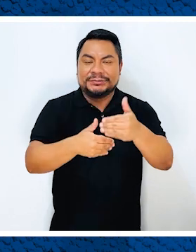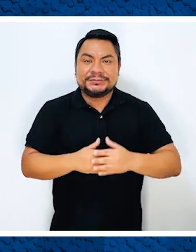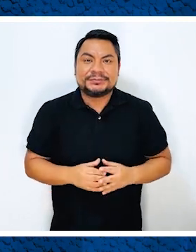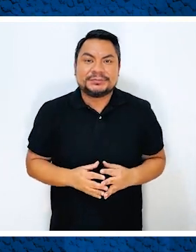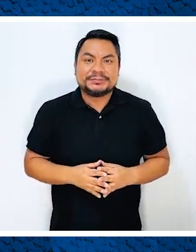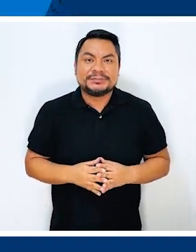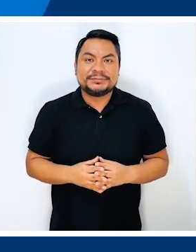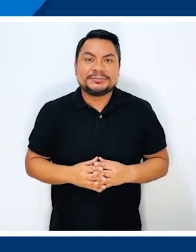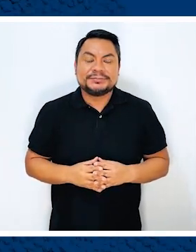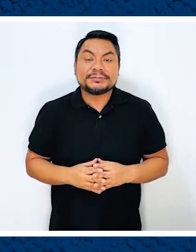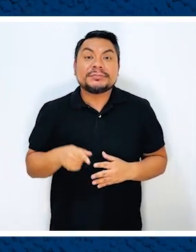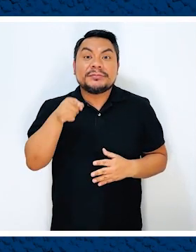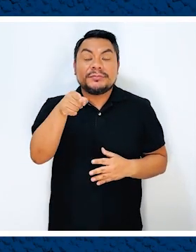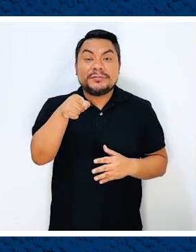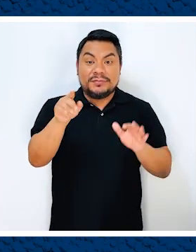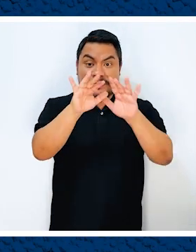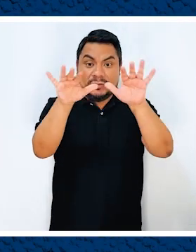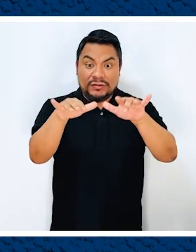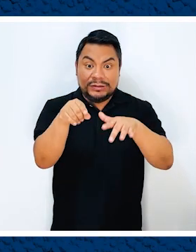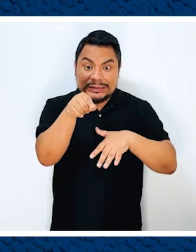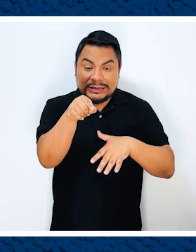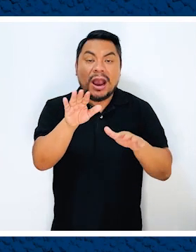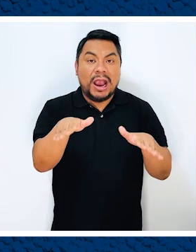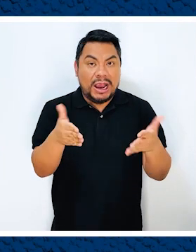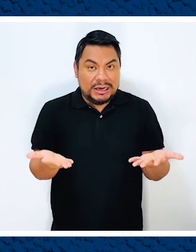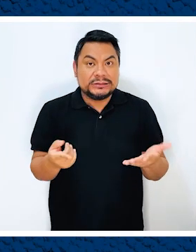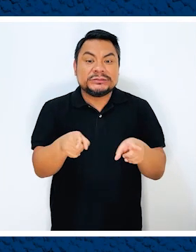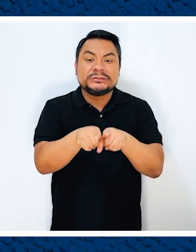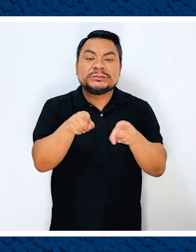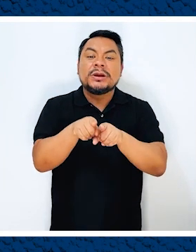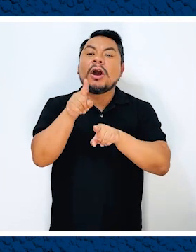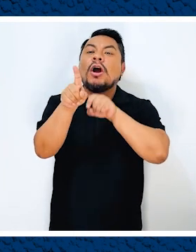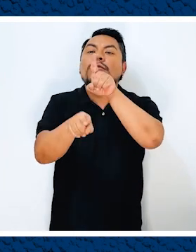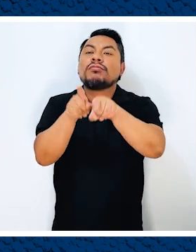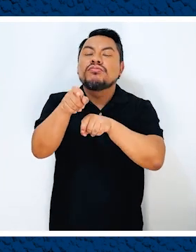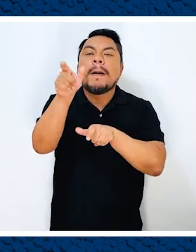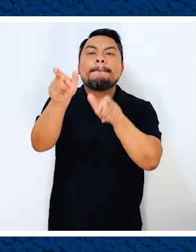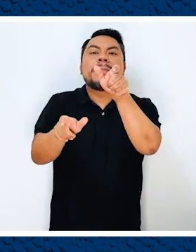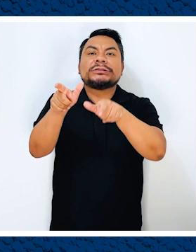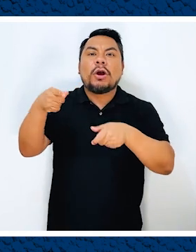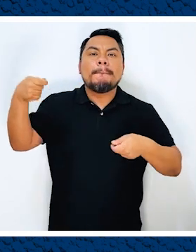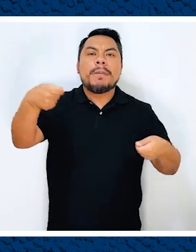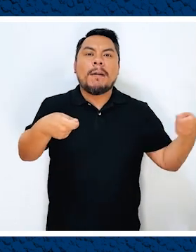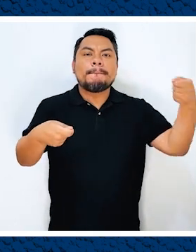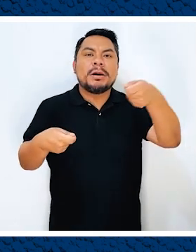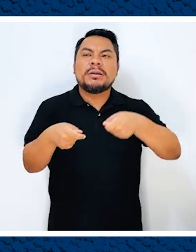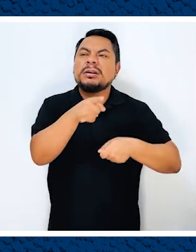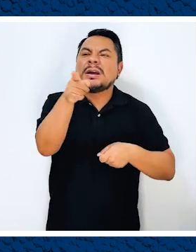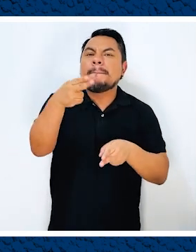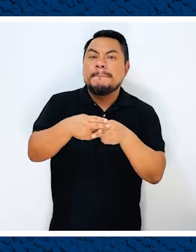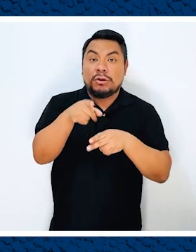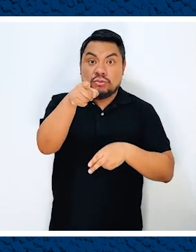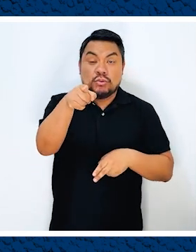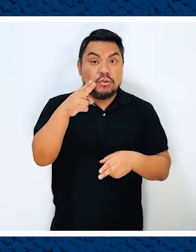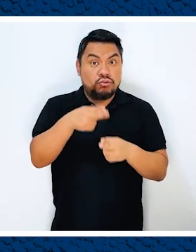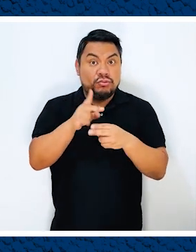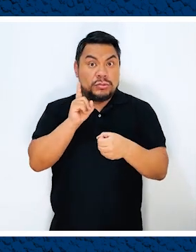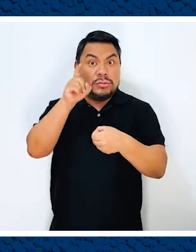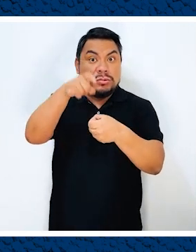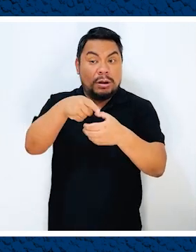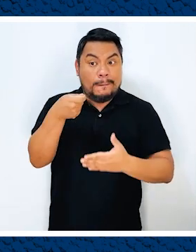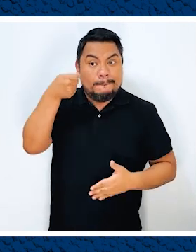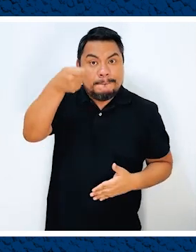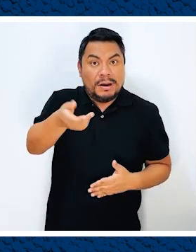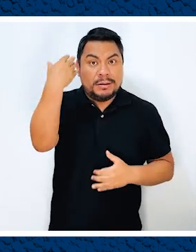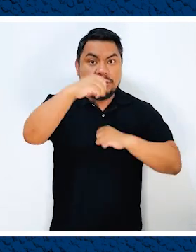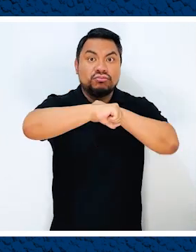electoral. La plataforma también cuenta con la sección Consulta de aportantes, donde podrás saber si fuiste incluido en